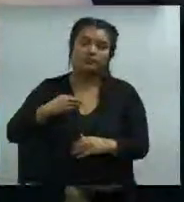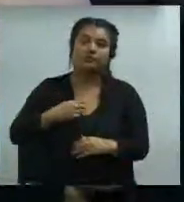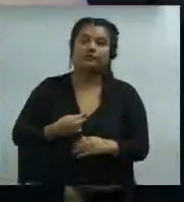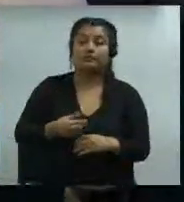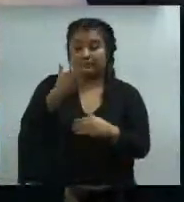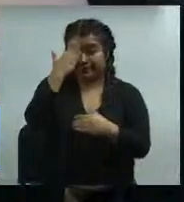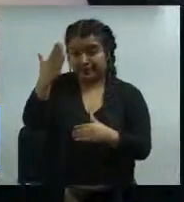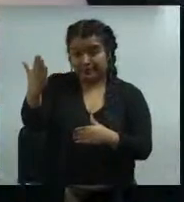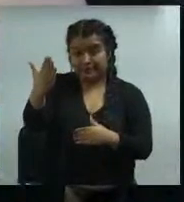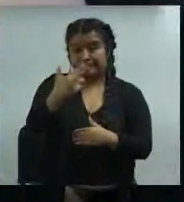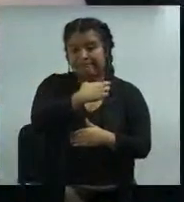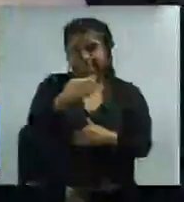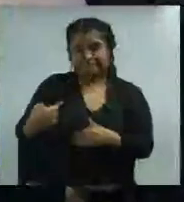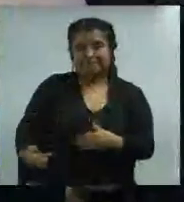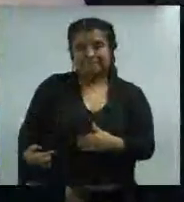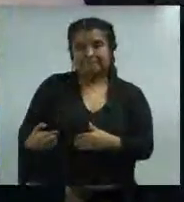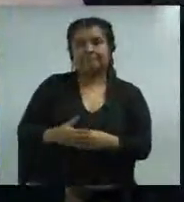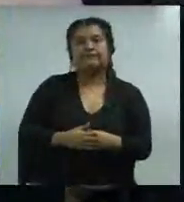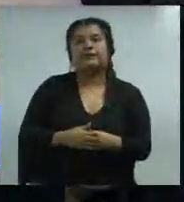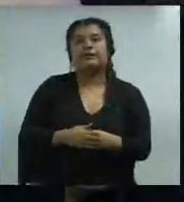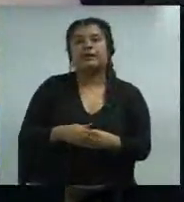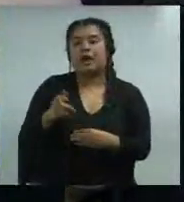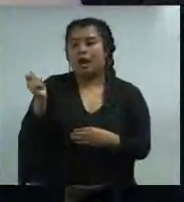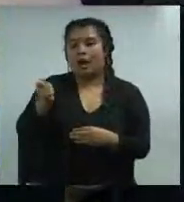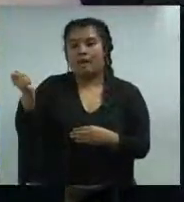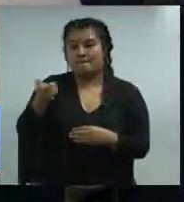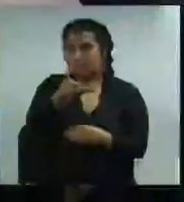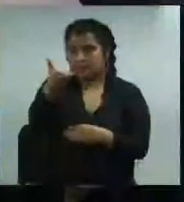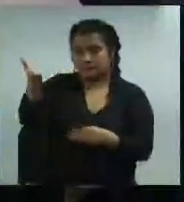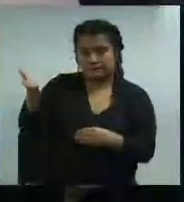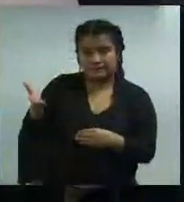Muchas gracias, señor presidente, distinguidos colegas.